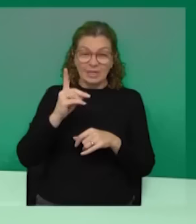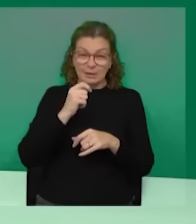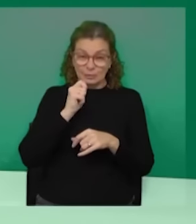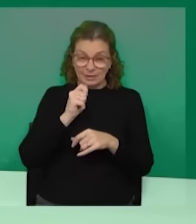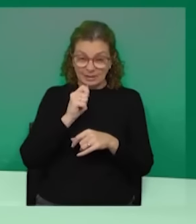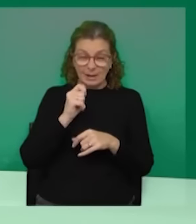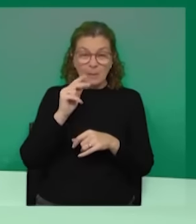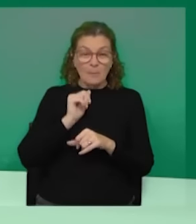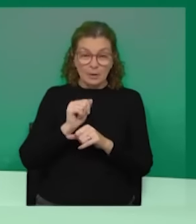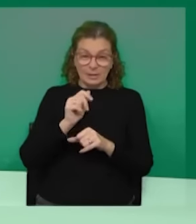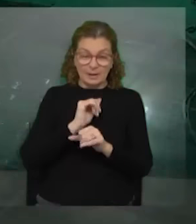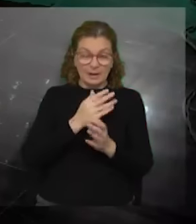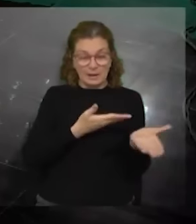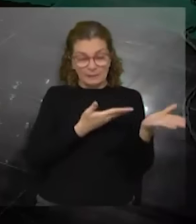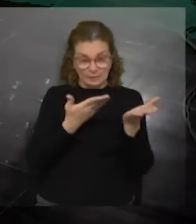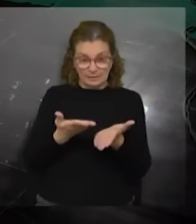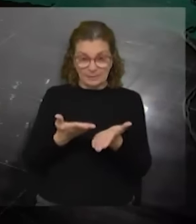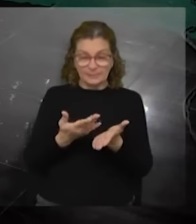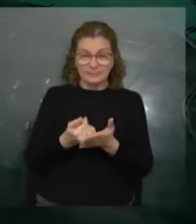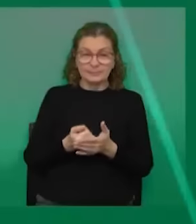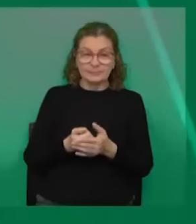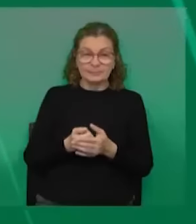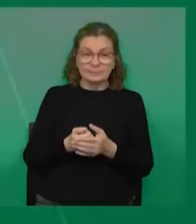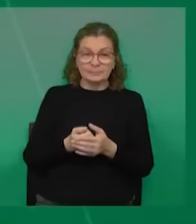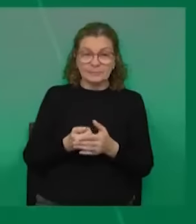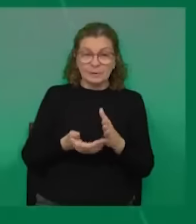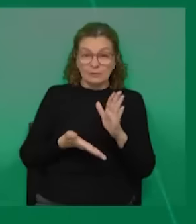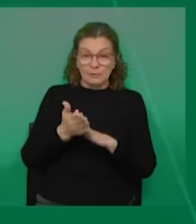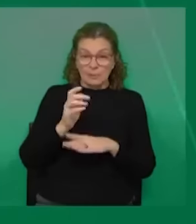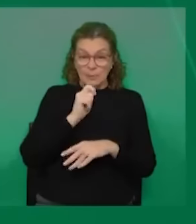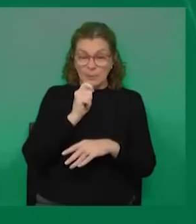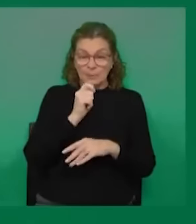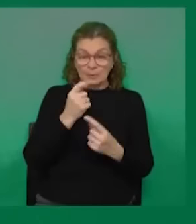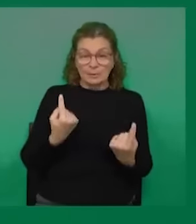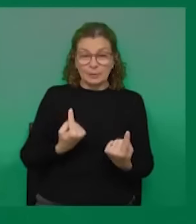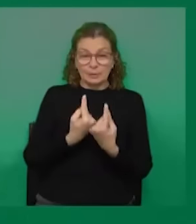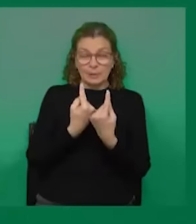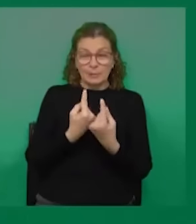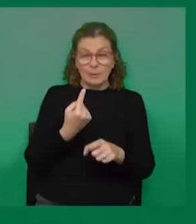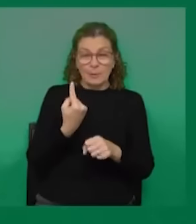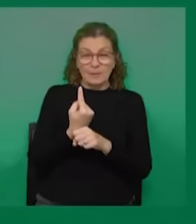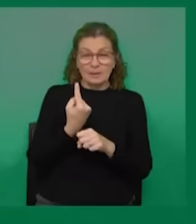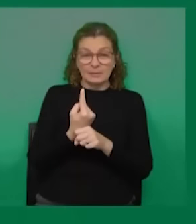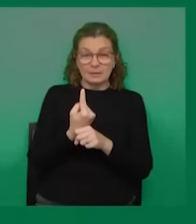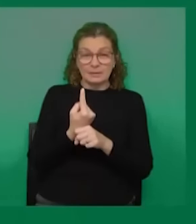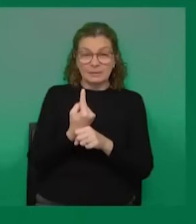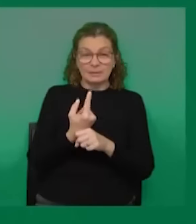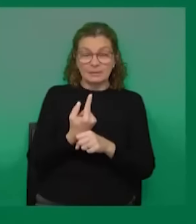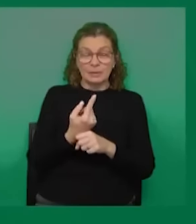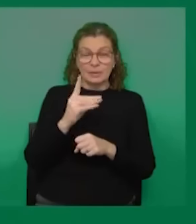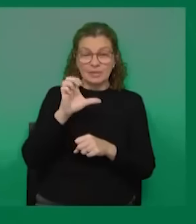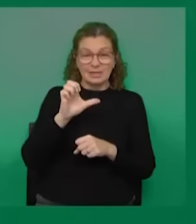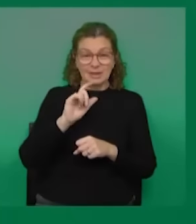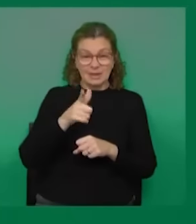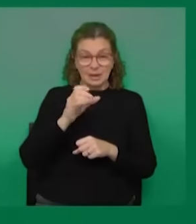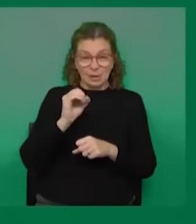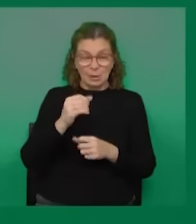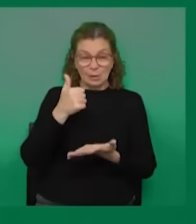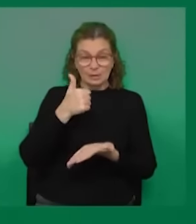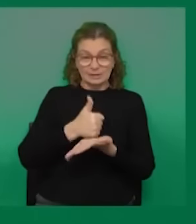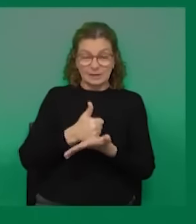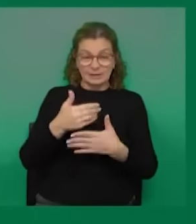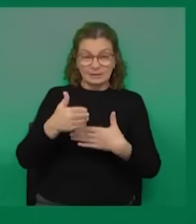ahora es tiempo de móviles Así es Martín vamos a salir de estudio y nos encontramos en primera instancia con Diego Martini que